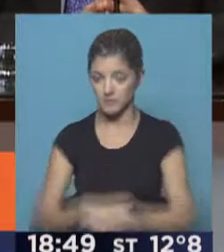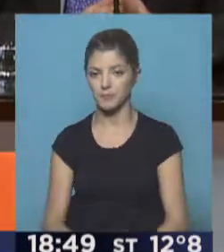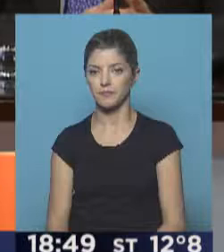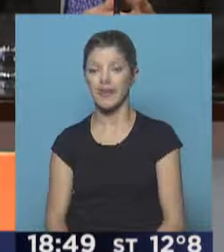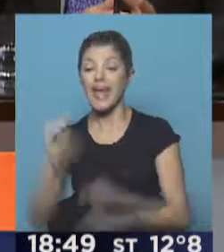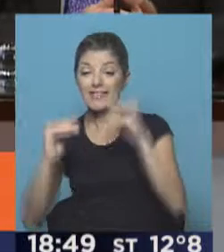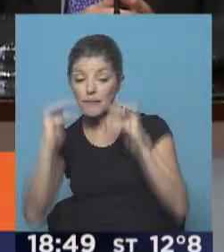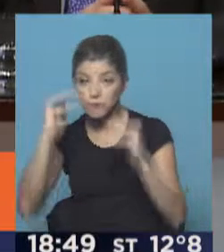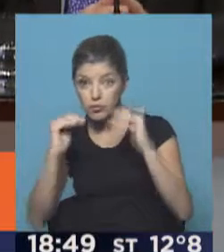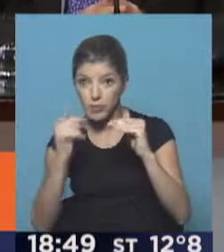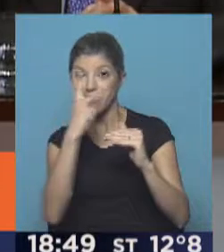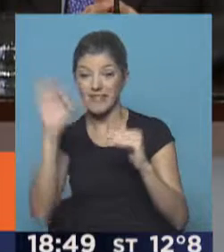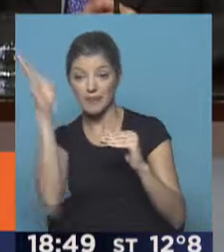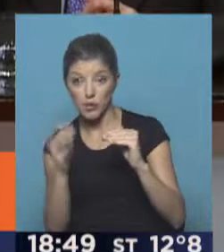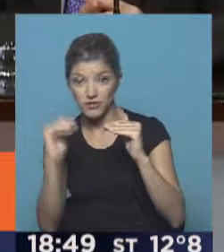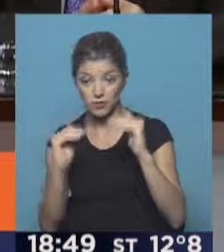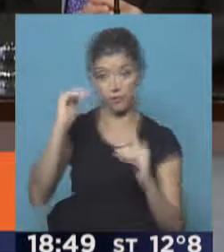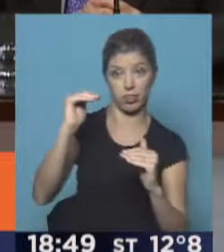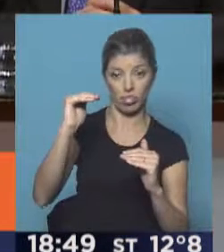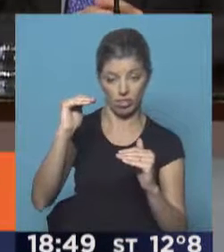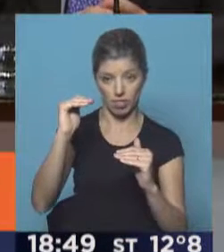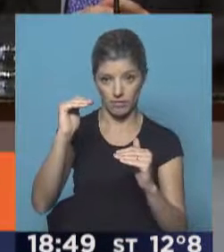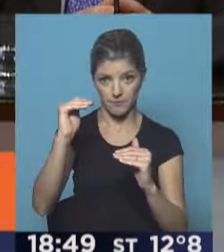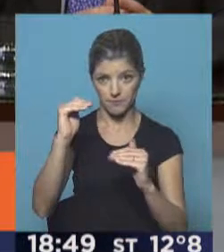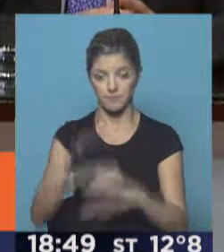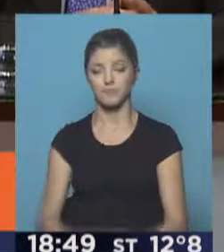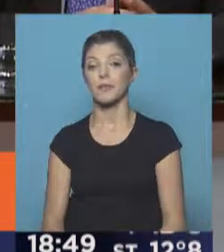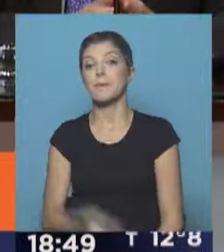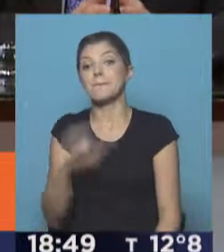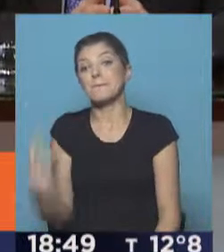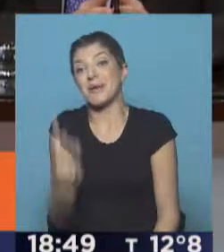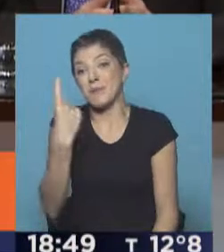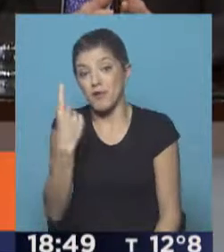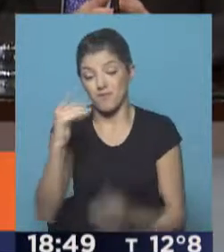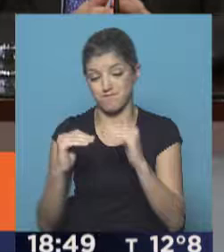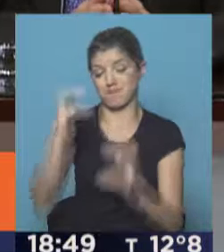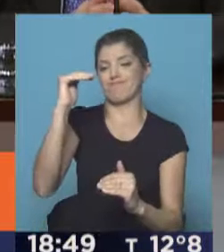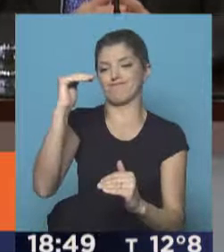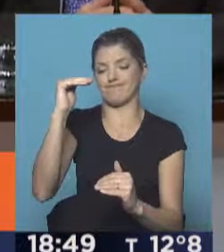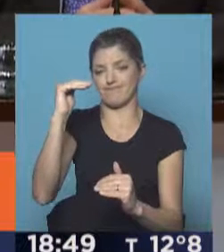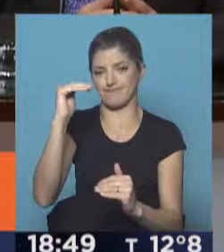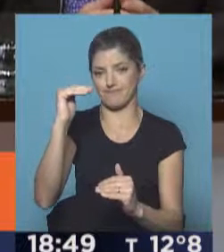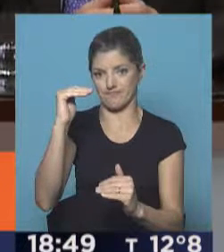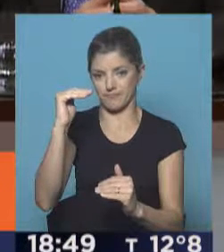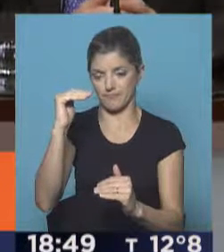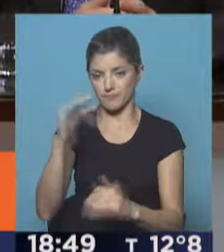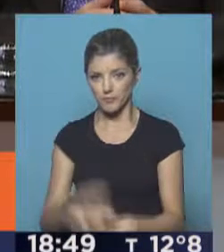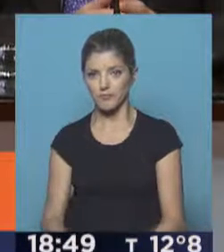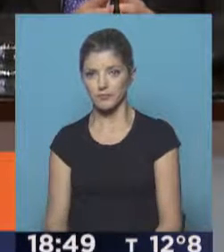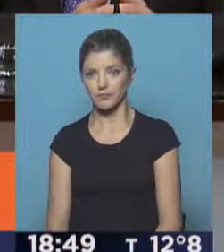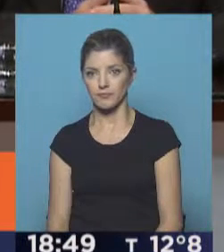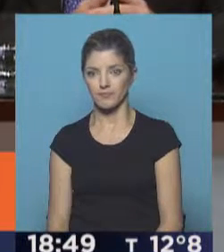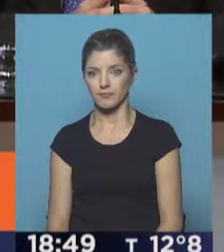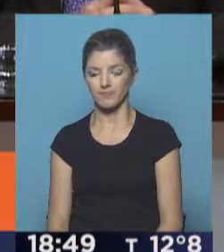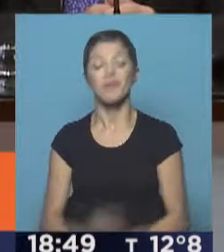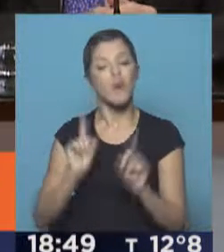diferencia de 20 veces es una diferencia que obviamente, primero, es muy desigual y genera